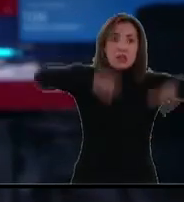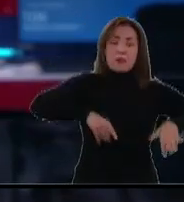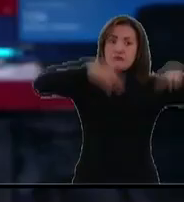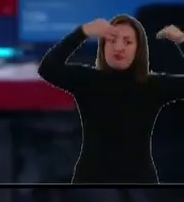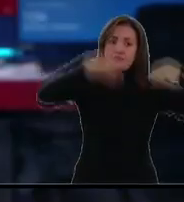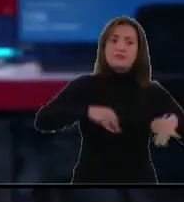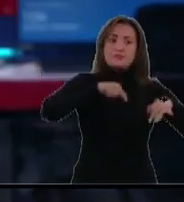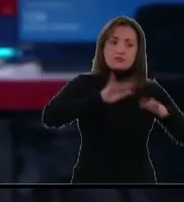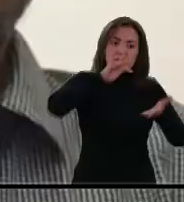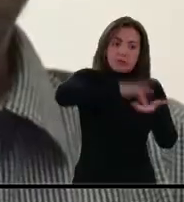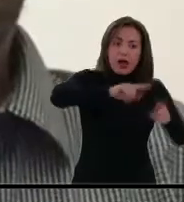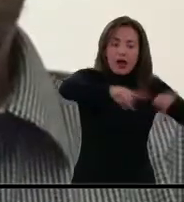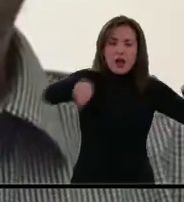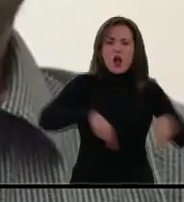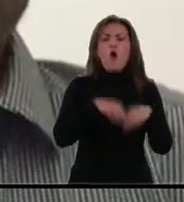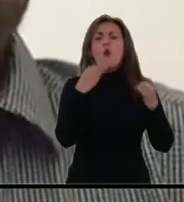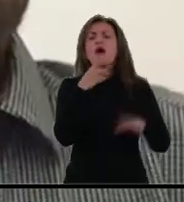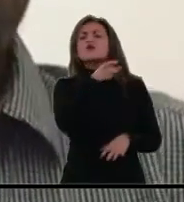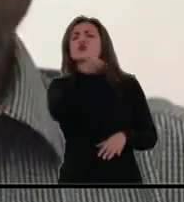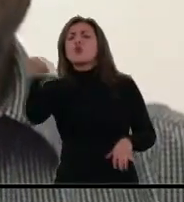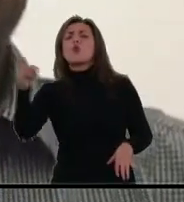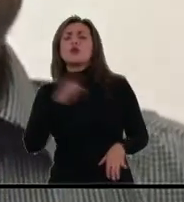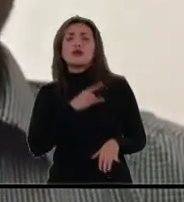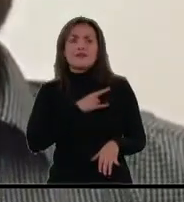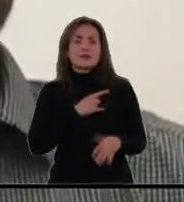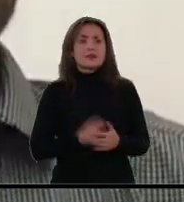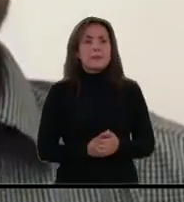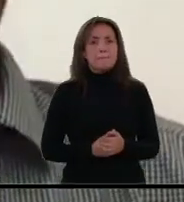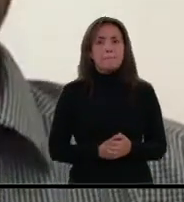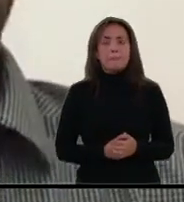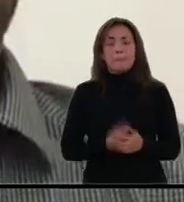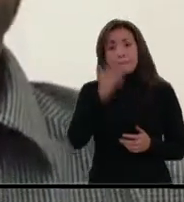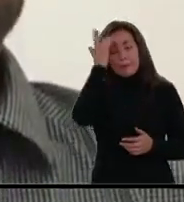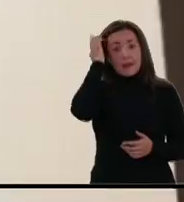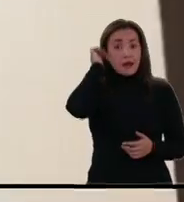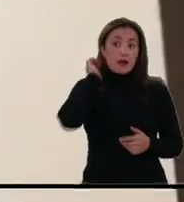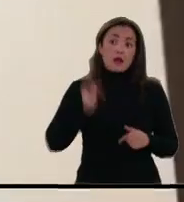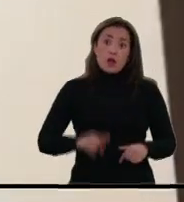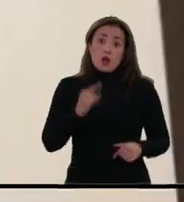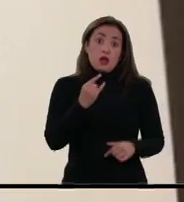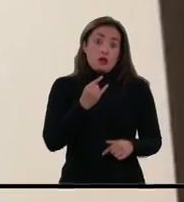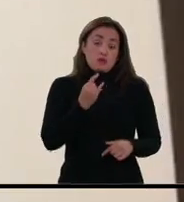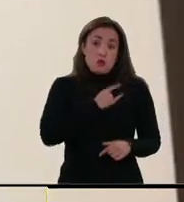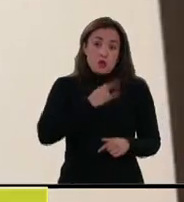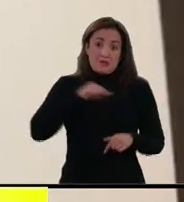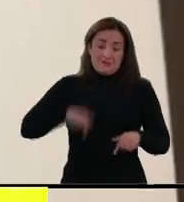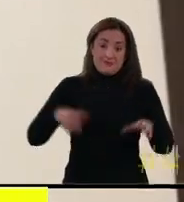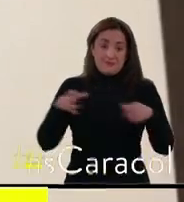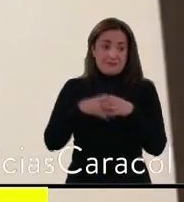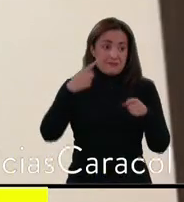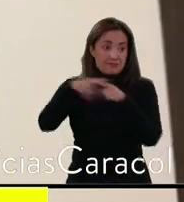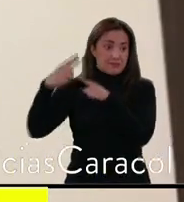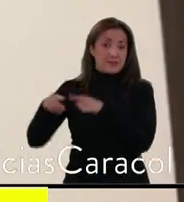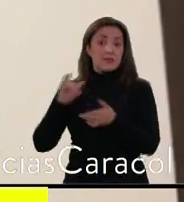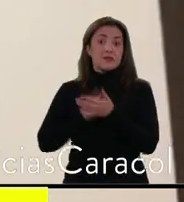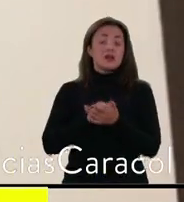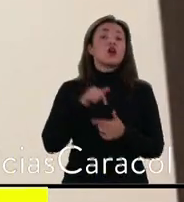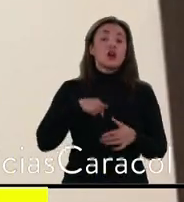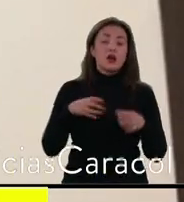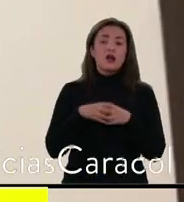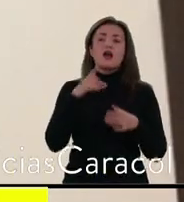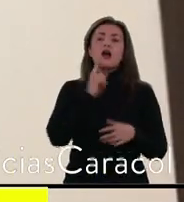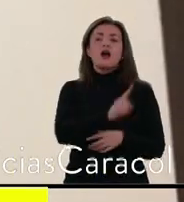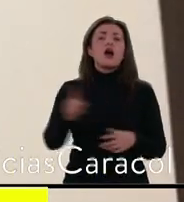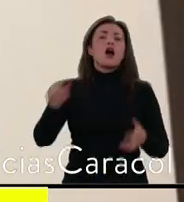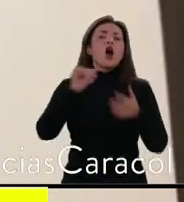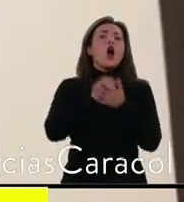protocolos? Desde la Asociación Colombiana de Universidades podemos indicar que las 88 instituciones de educación